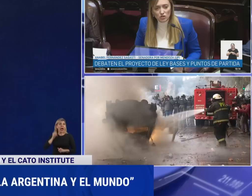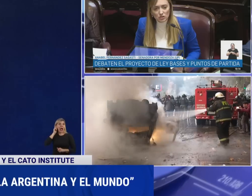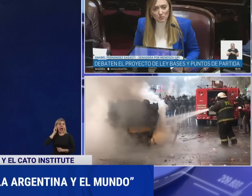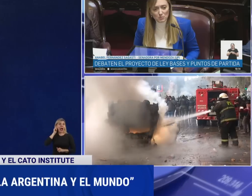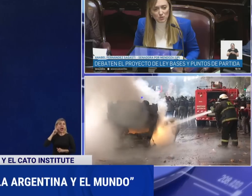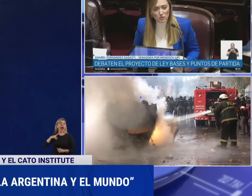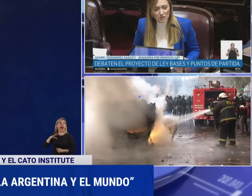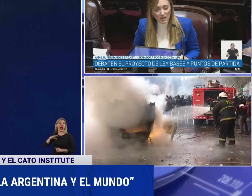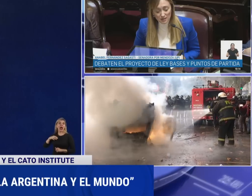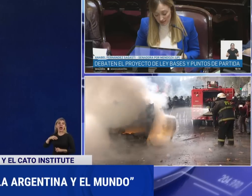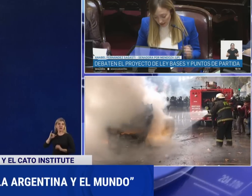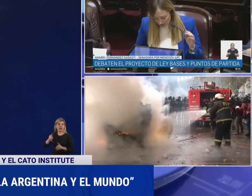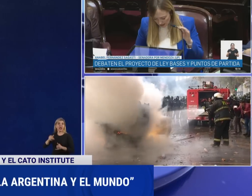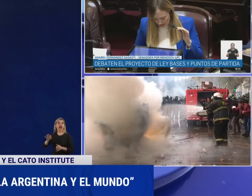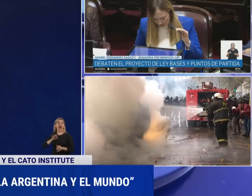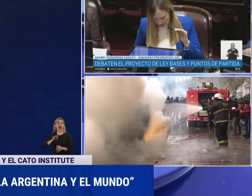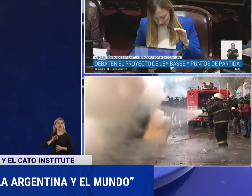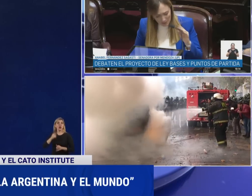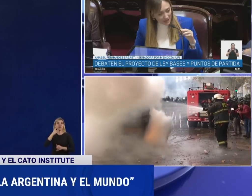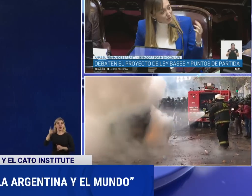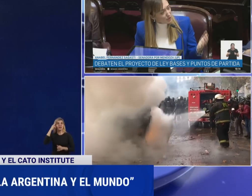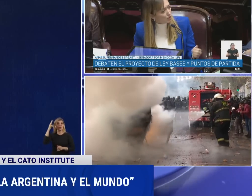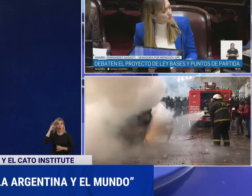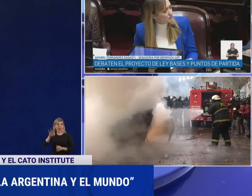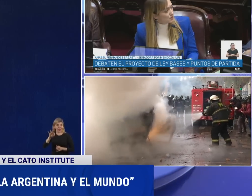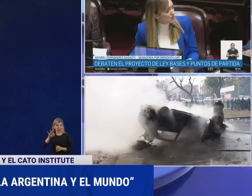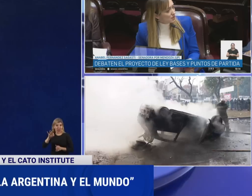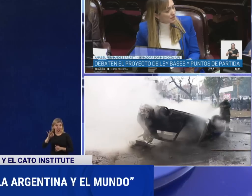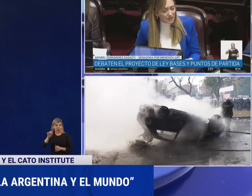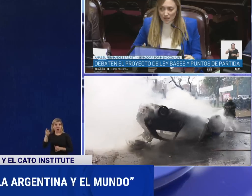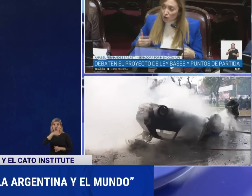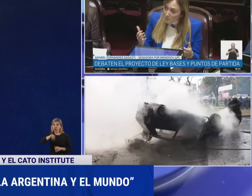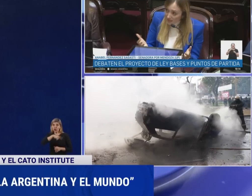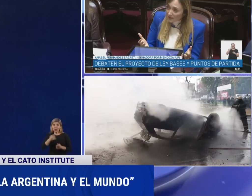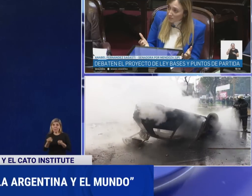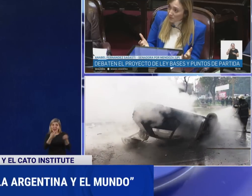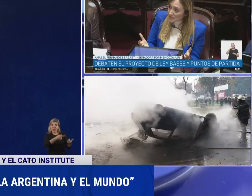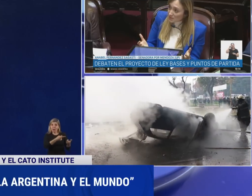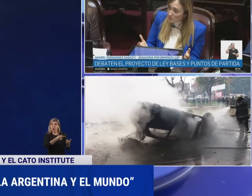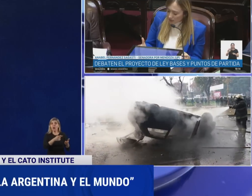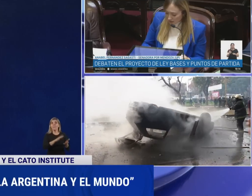nosotros estamos enviando en la ley bases es 5 veces más grande que esa.